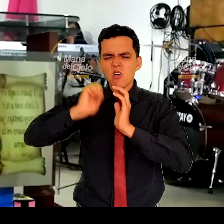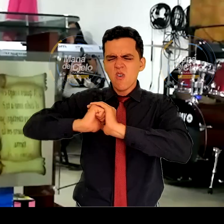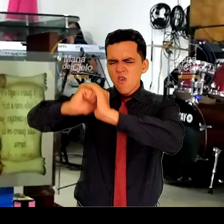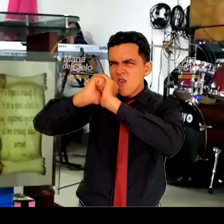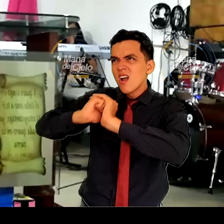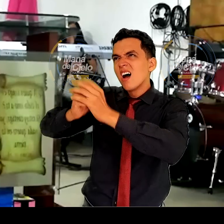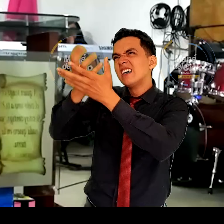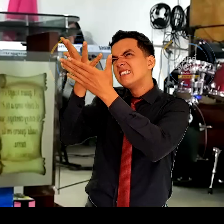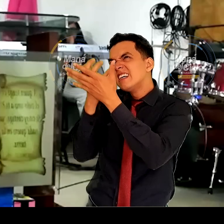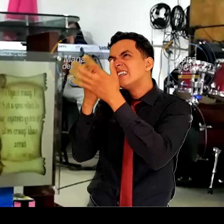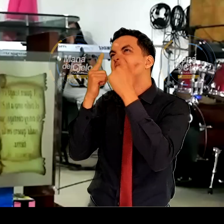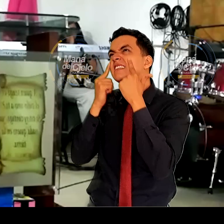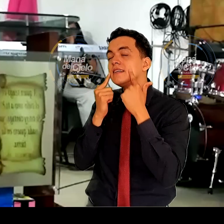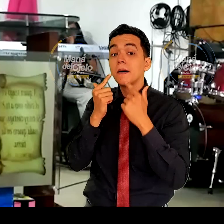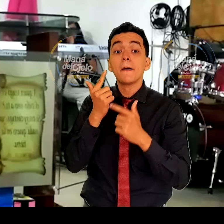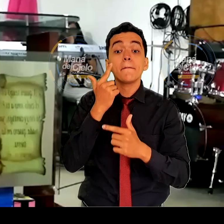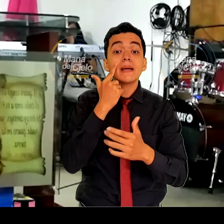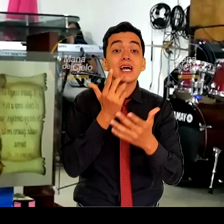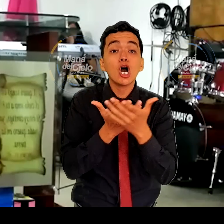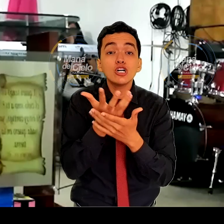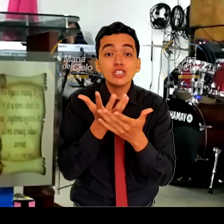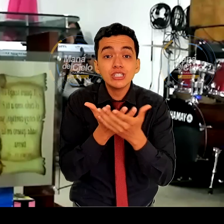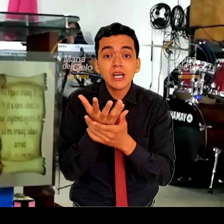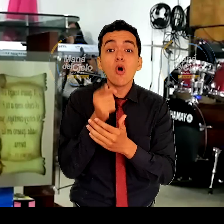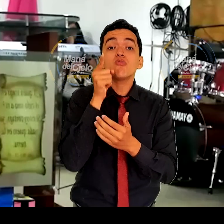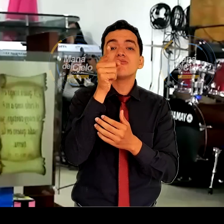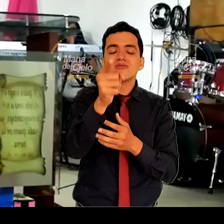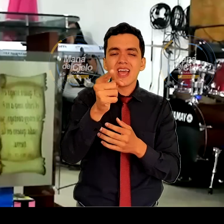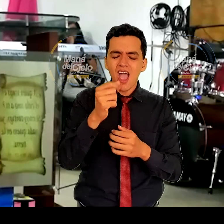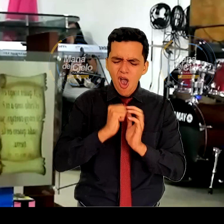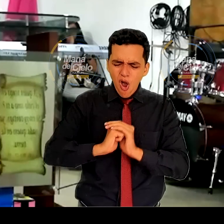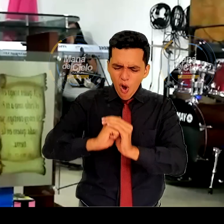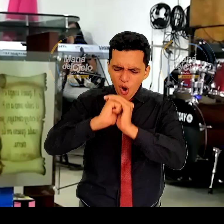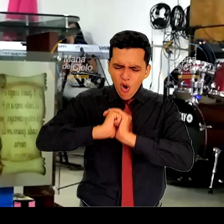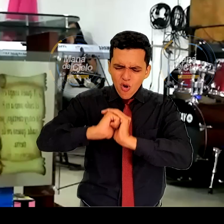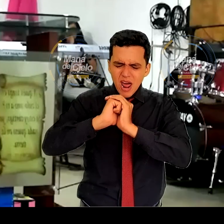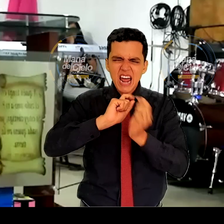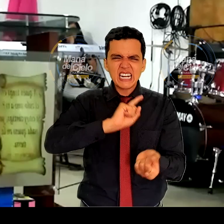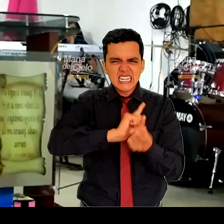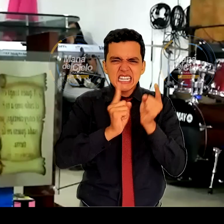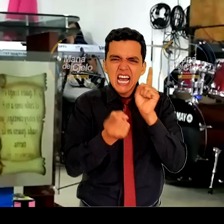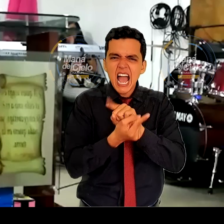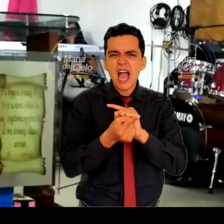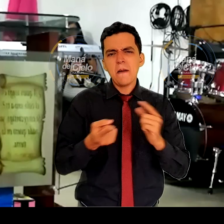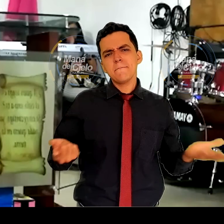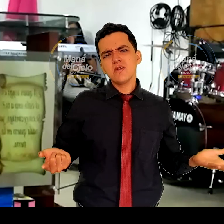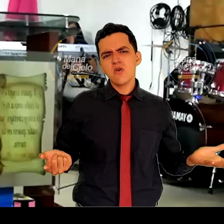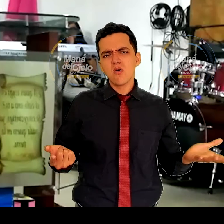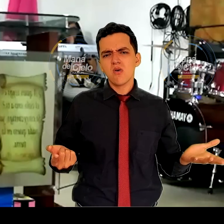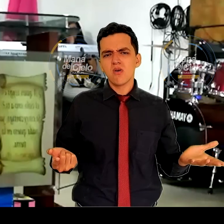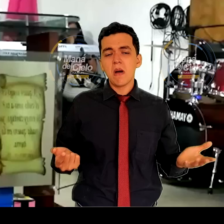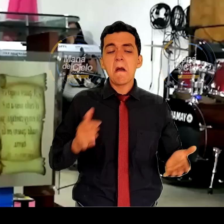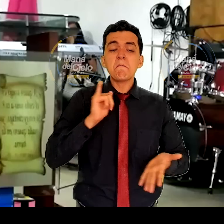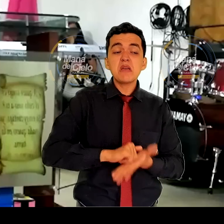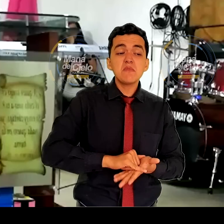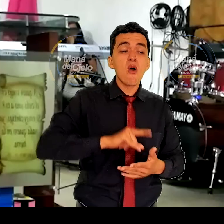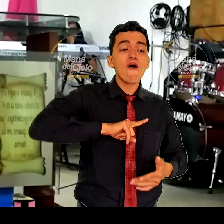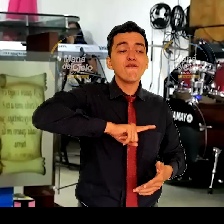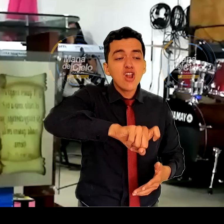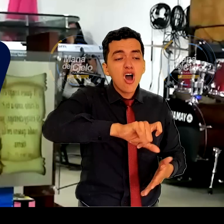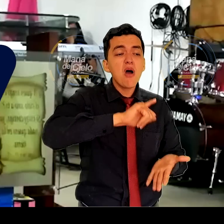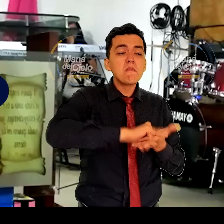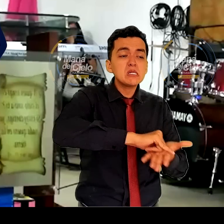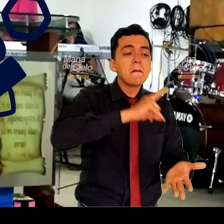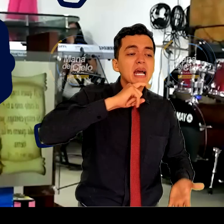noche: comience a cambiar su manera de orar, porque cuando usted ora en el Espíritu se va al mal genio. Cuando usted ora en el Espíritu se